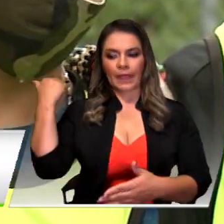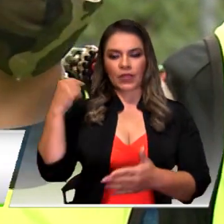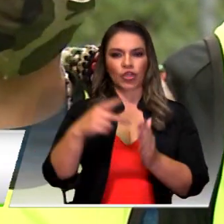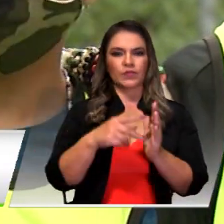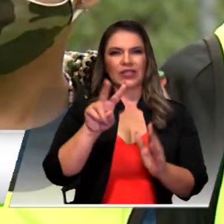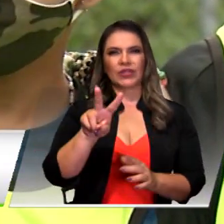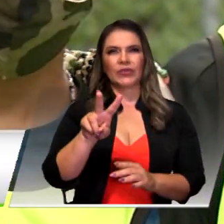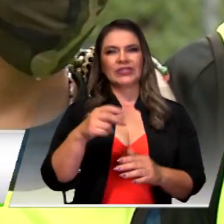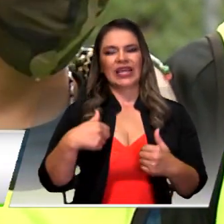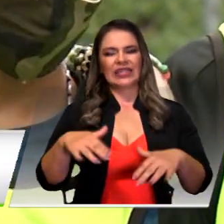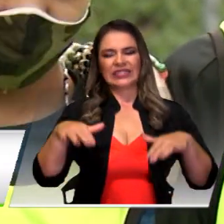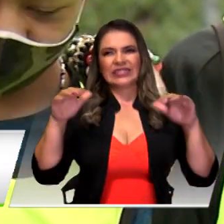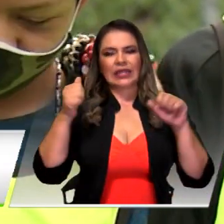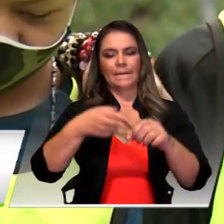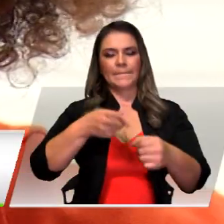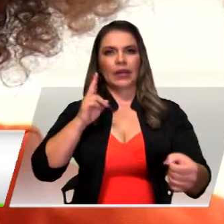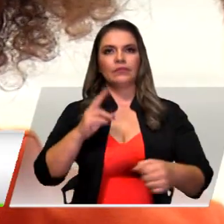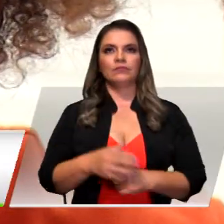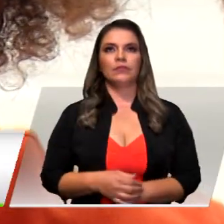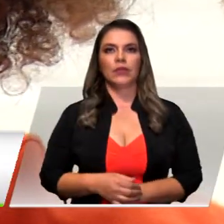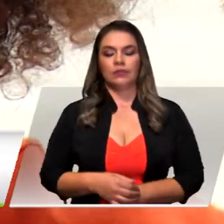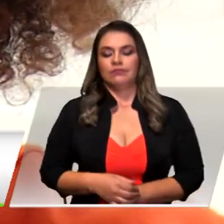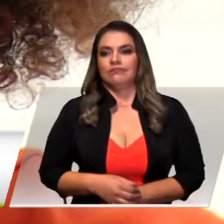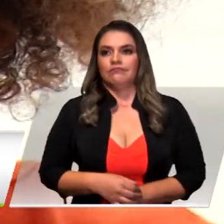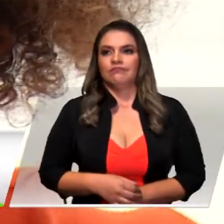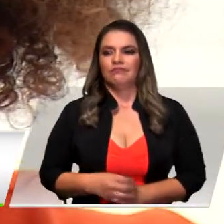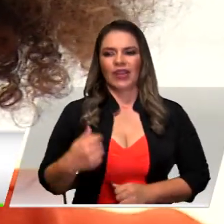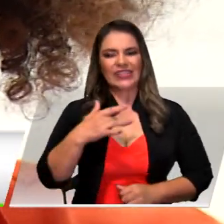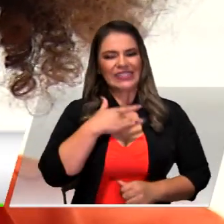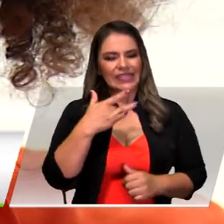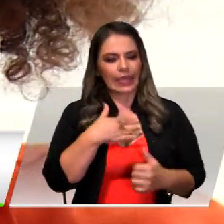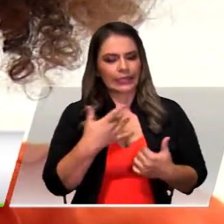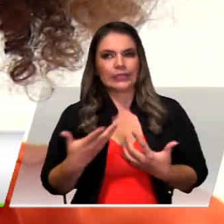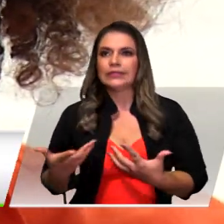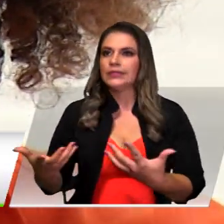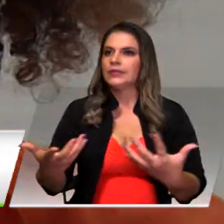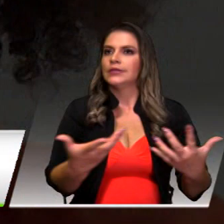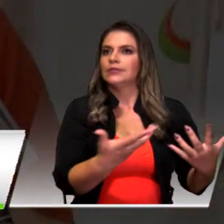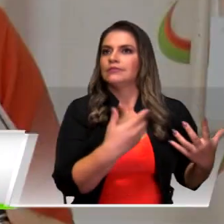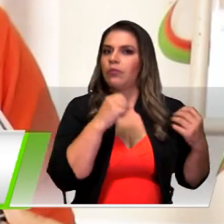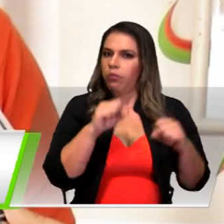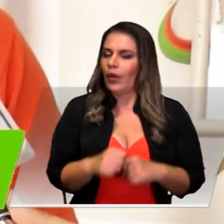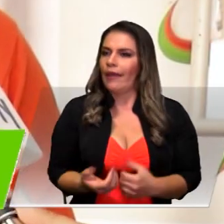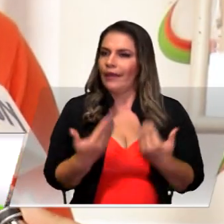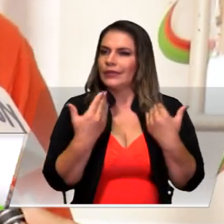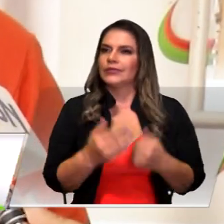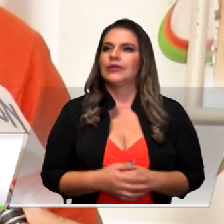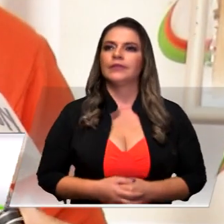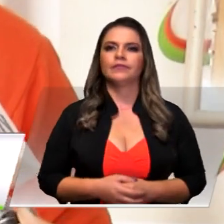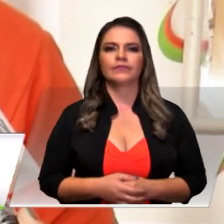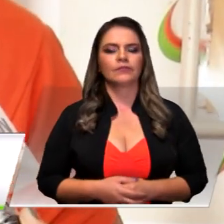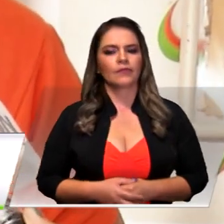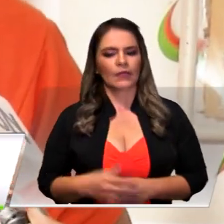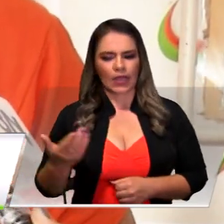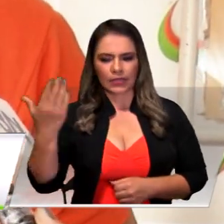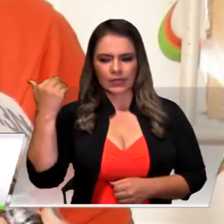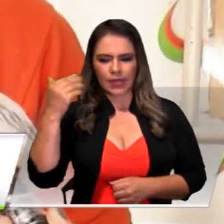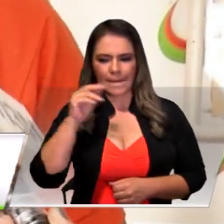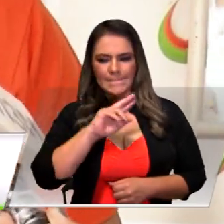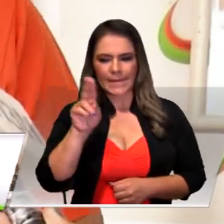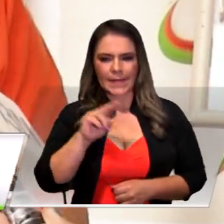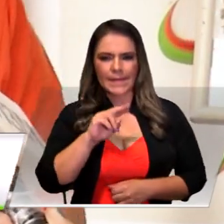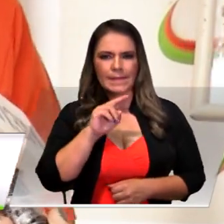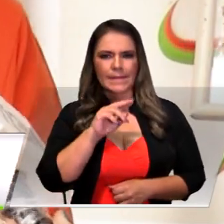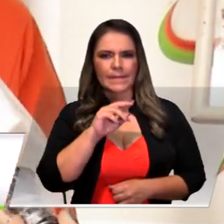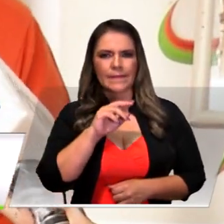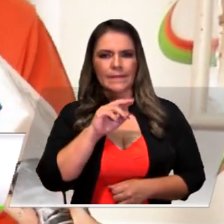los guayos, el tres veces mundialista siente que sigue jugando por la selección. Ya yo estoy pensando en marzo, yo